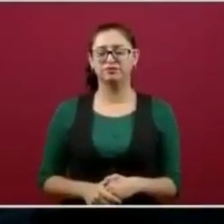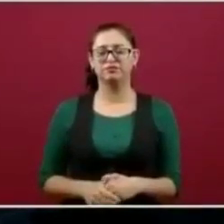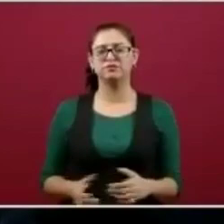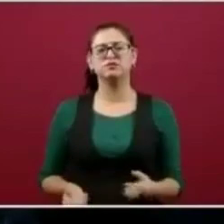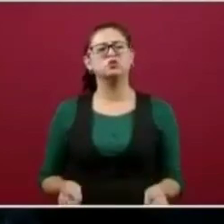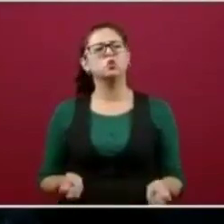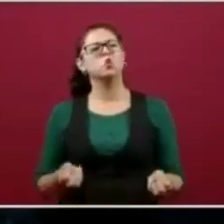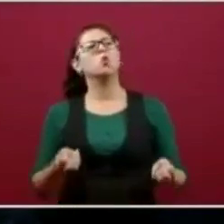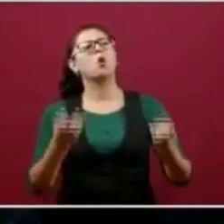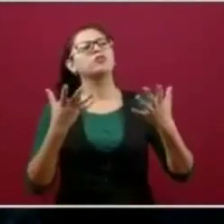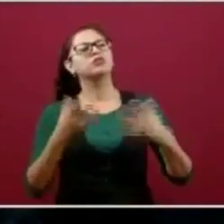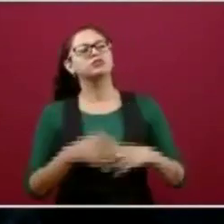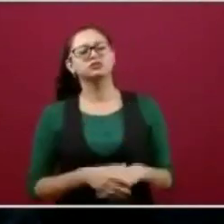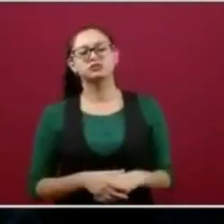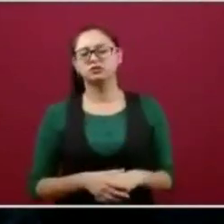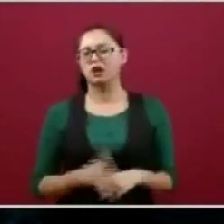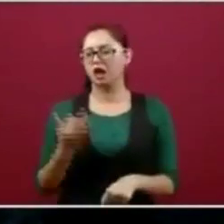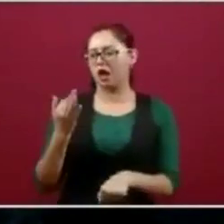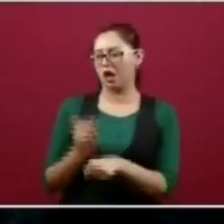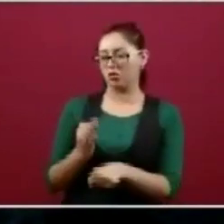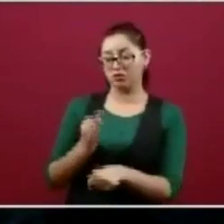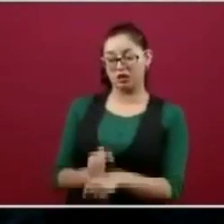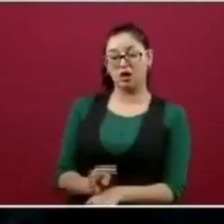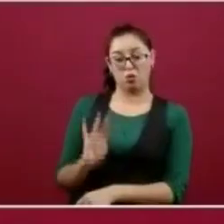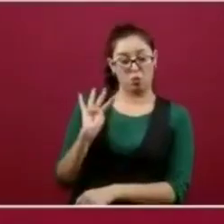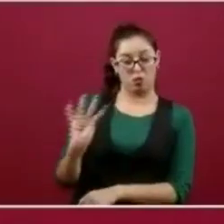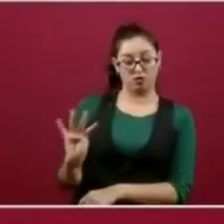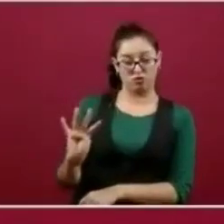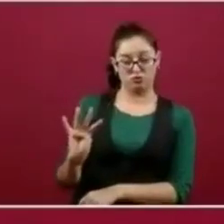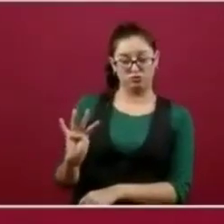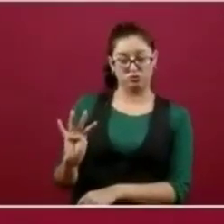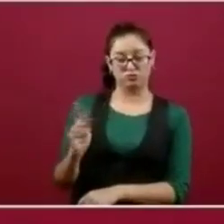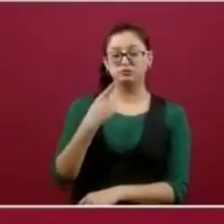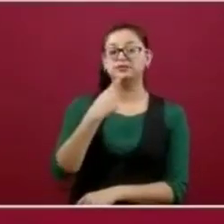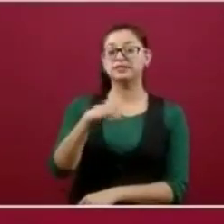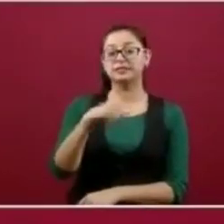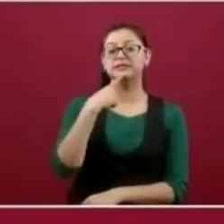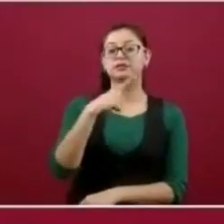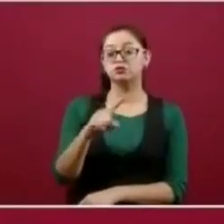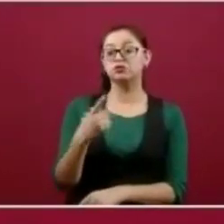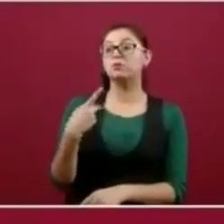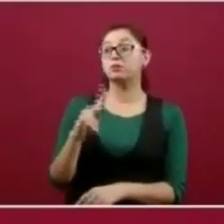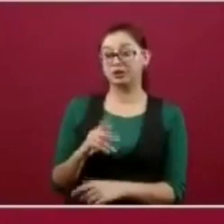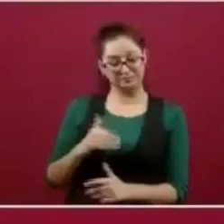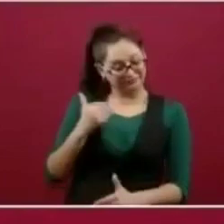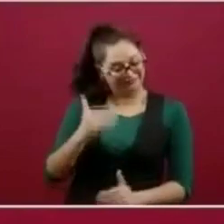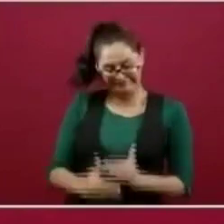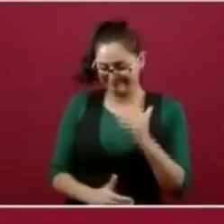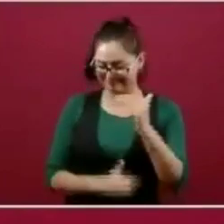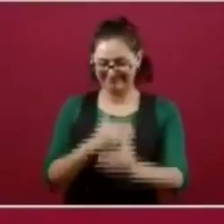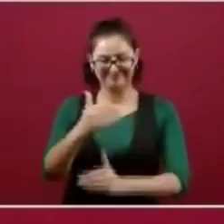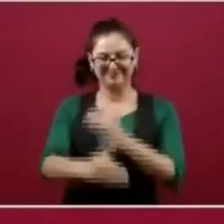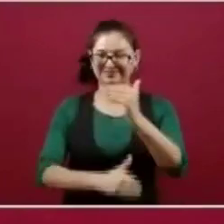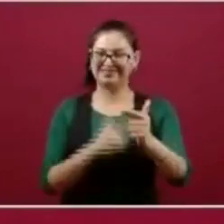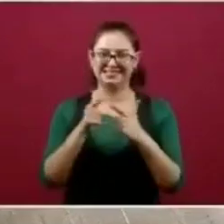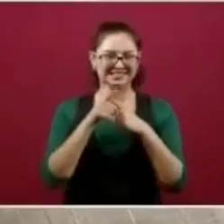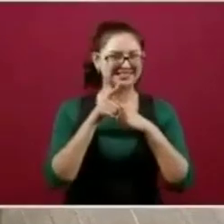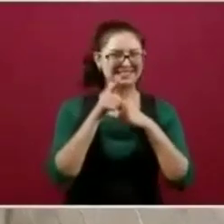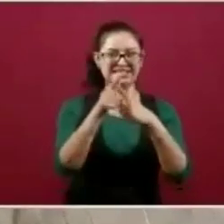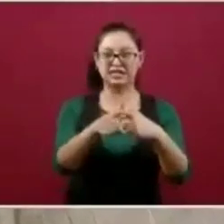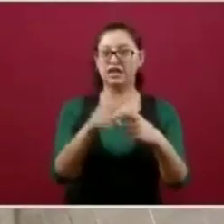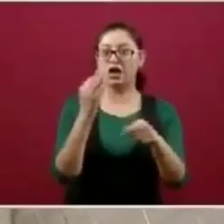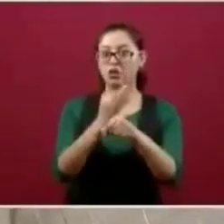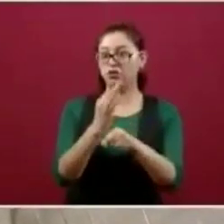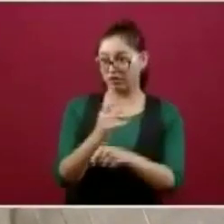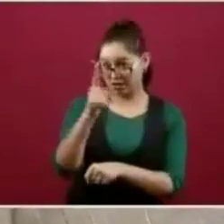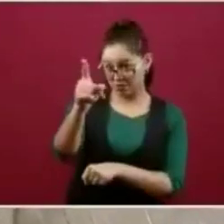Tenemos en este momento 3 o 4 denuncias ya presentadas, pero vamos a seguir presentando este caso que acaba de señalar la